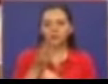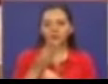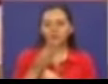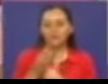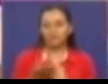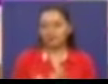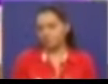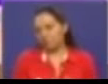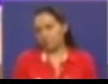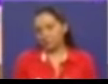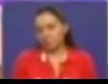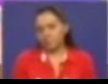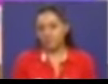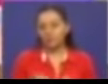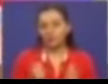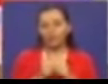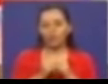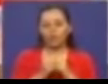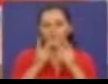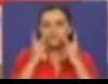ideología, competencia,